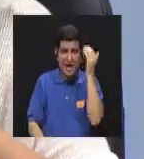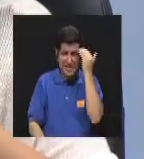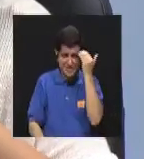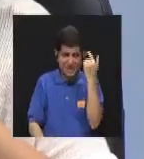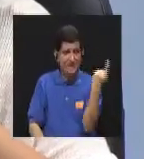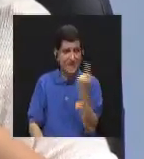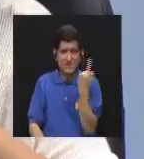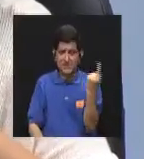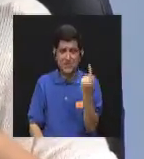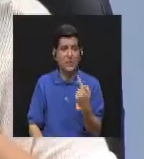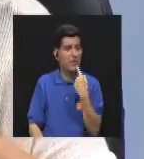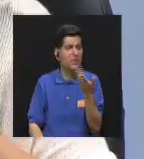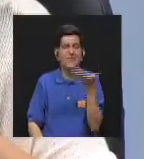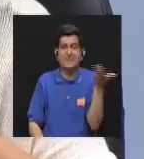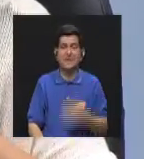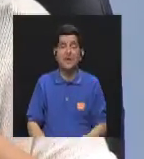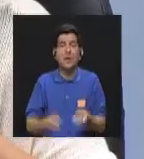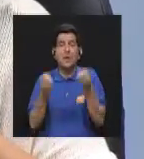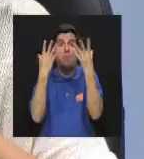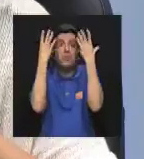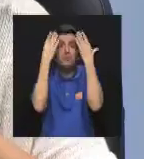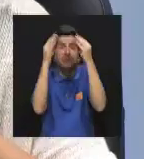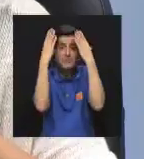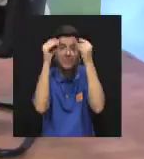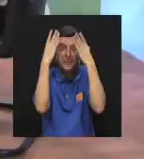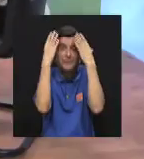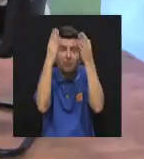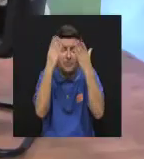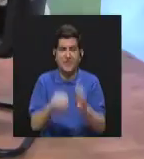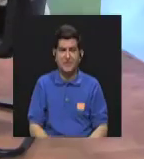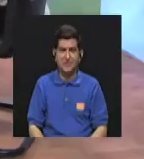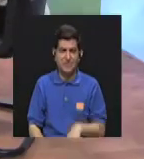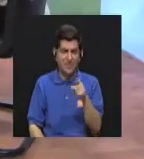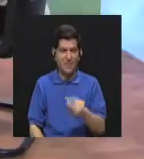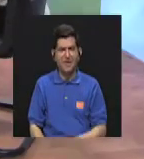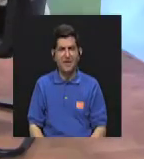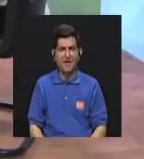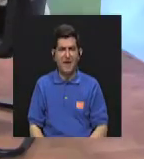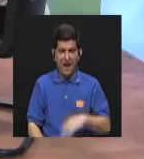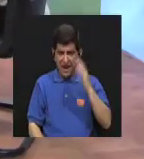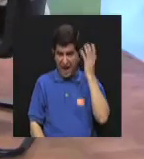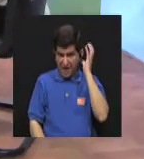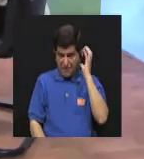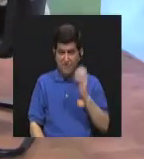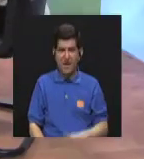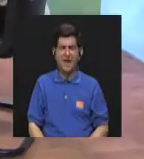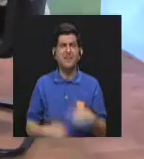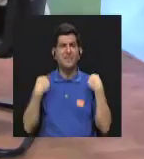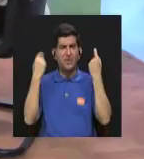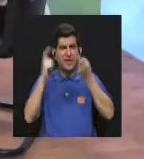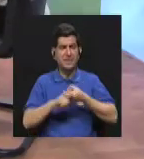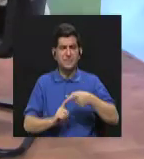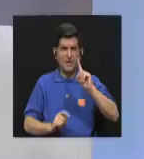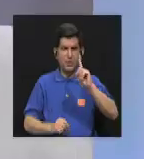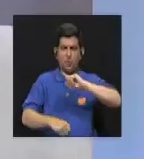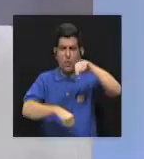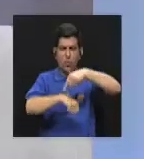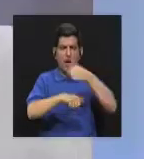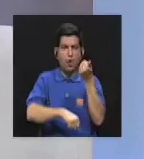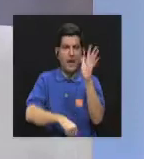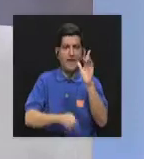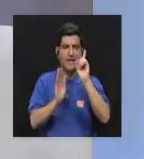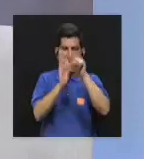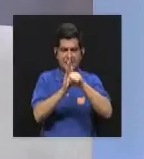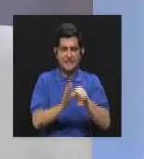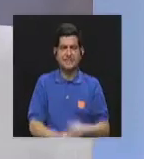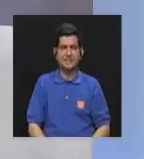que no era. Claro. Sí, es tanta la información de también que se registró, al menos en radio, el de español dura 1 hora 15